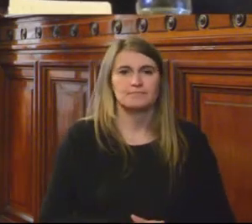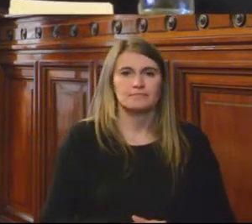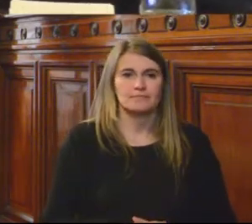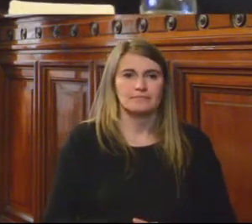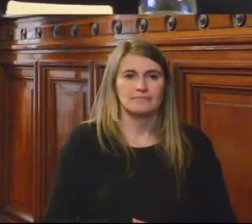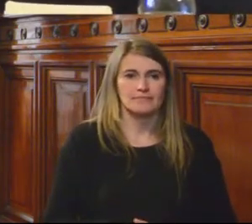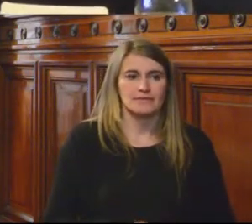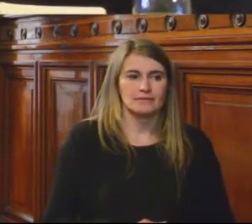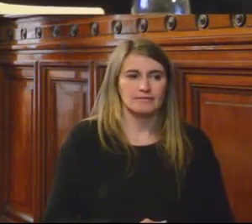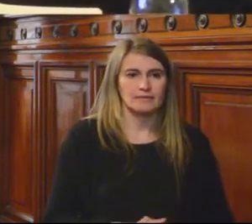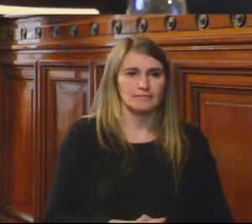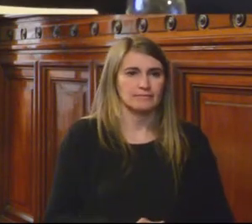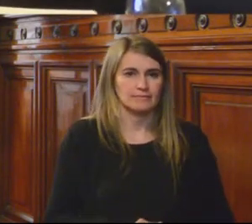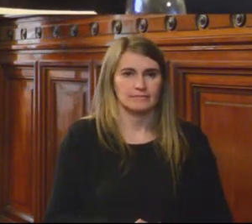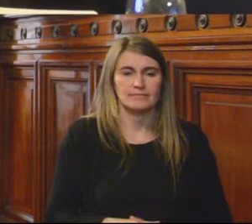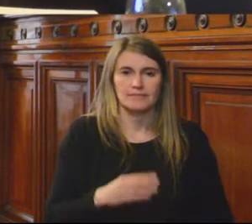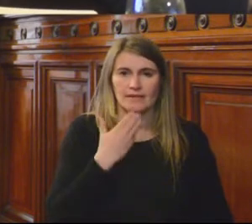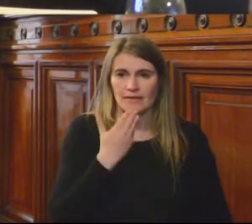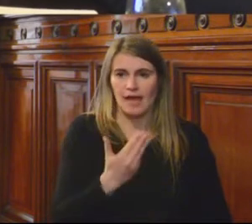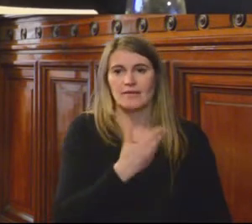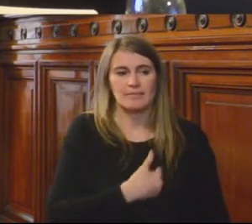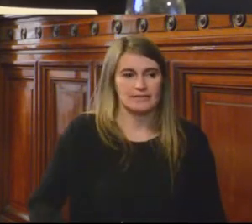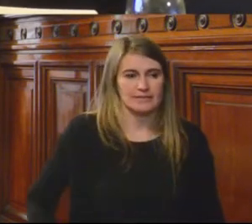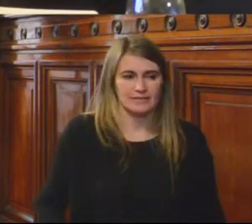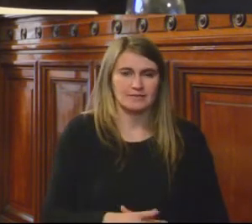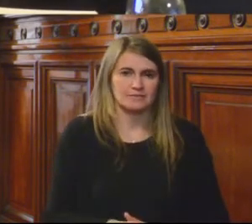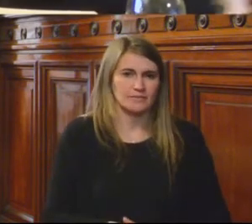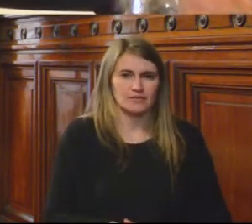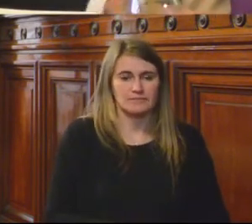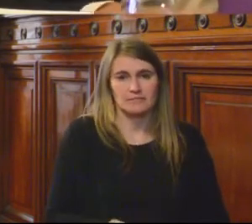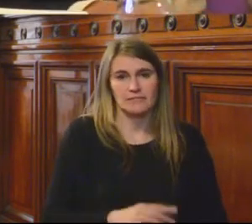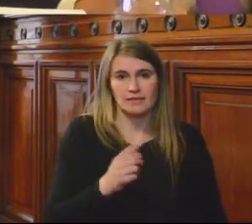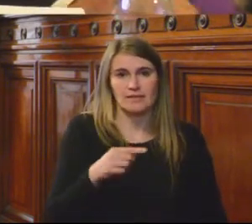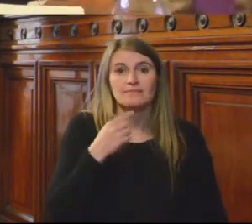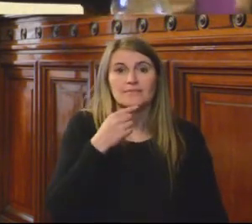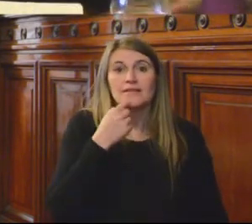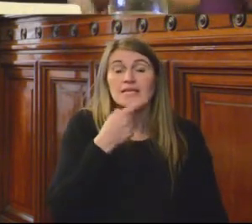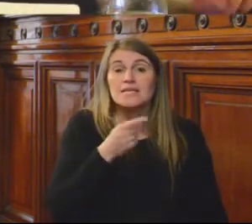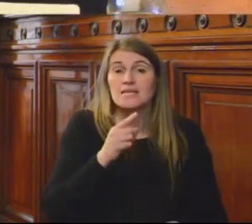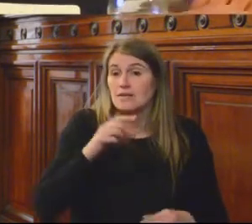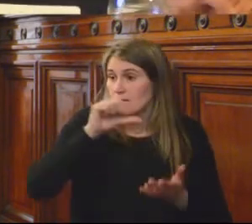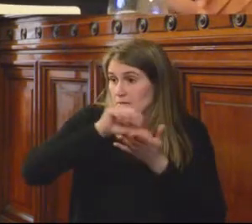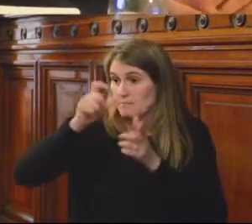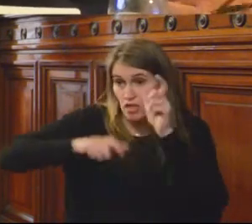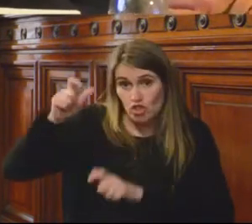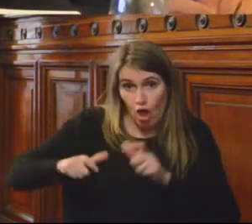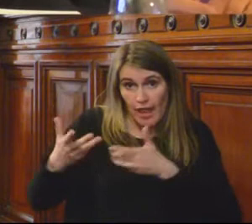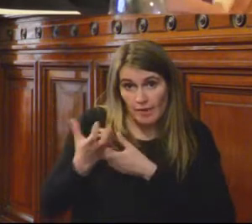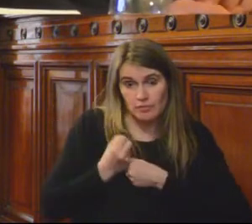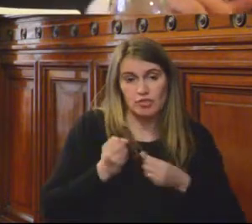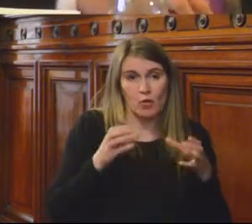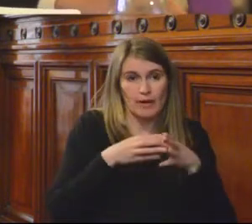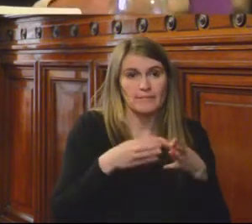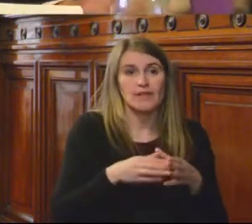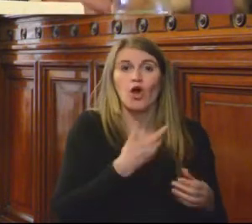Muchísimas gracias, señor presidente, comisionado, compatriotas, representantes de las organizaciones no gubernamentales.